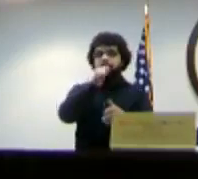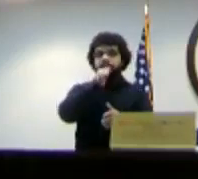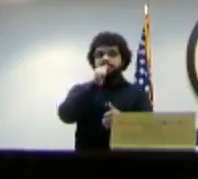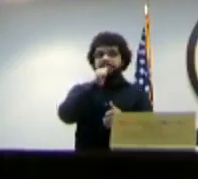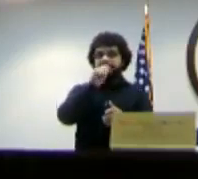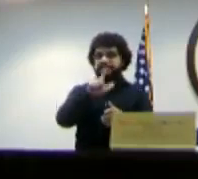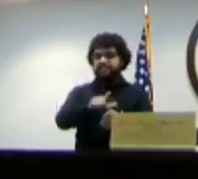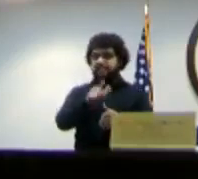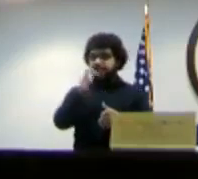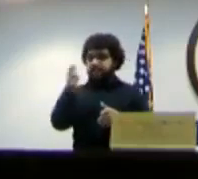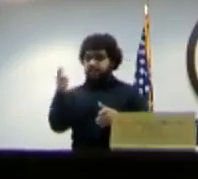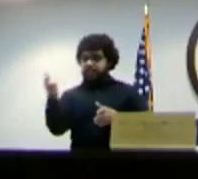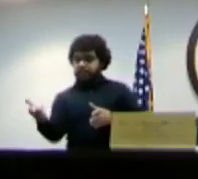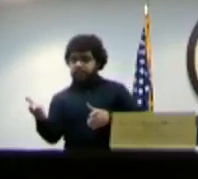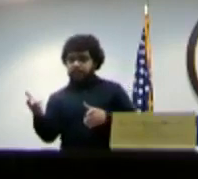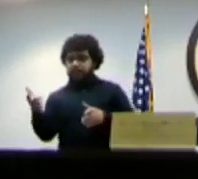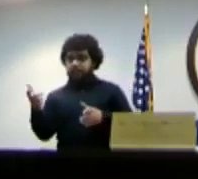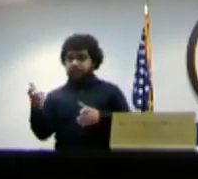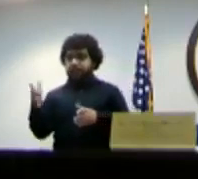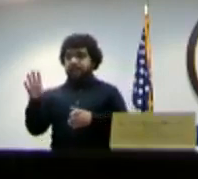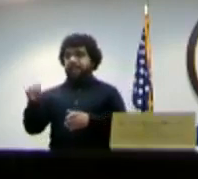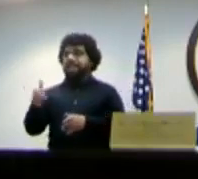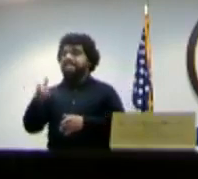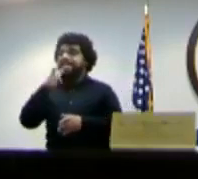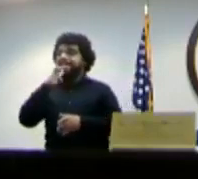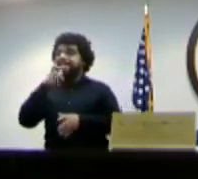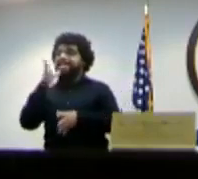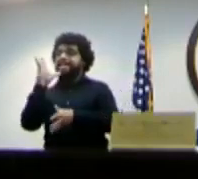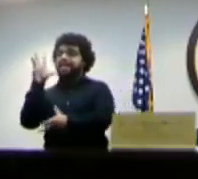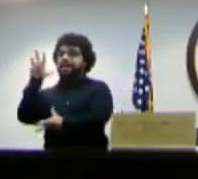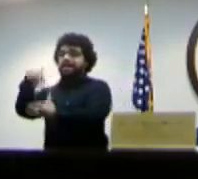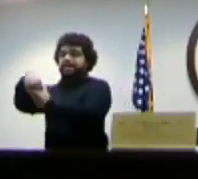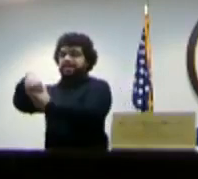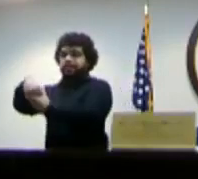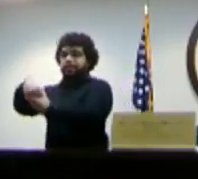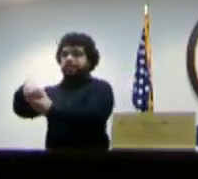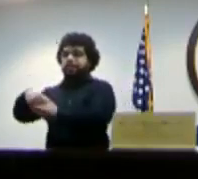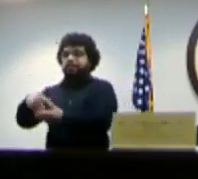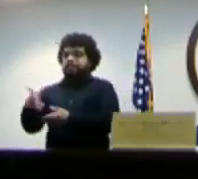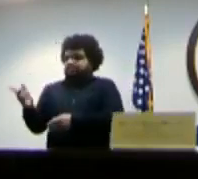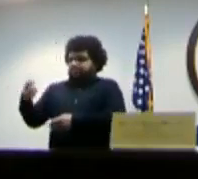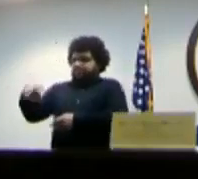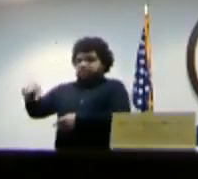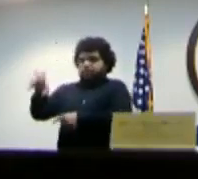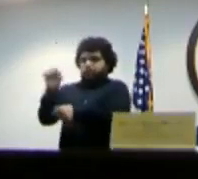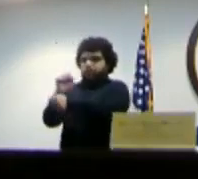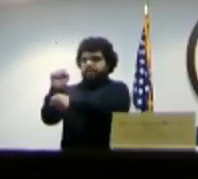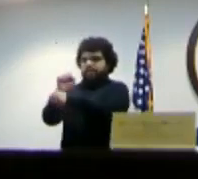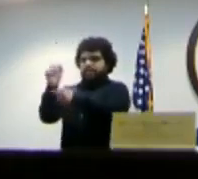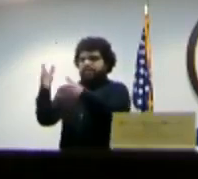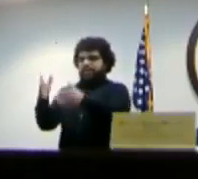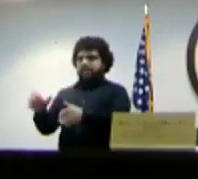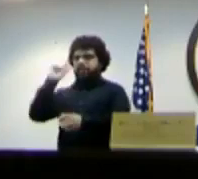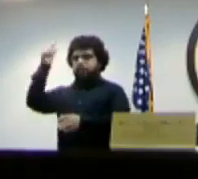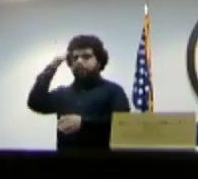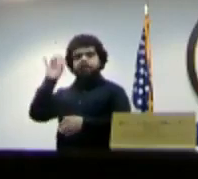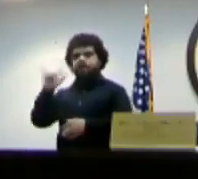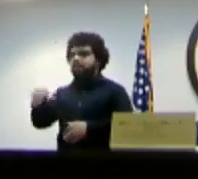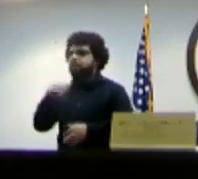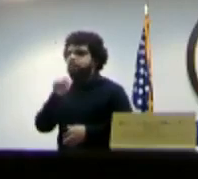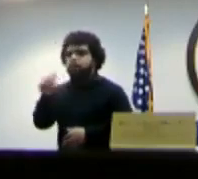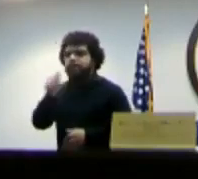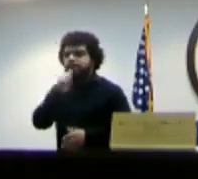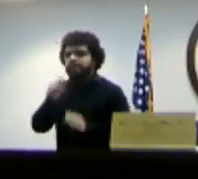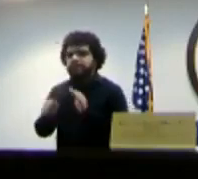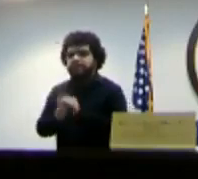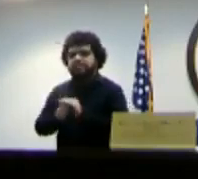otra cosa es que los participantes, por supuesto, son funcionarios del gobierno. Eso no es confidencial.